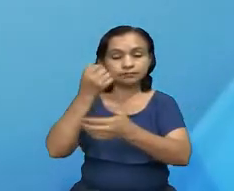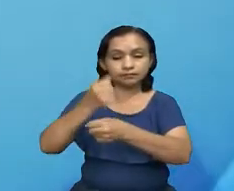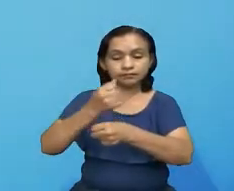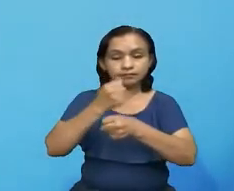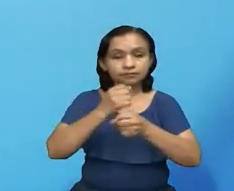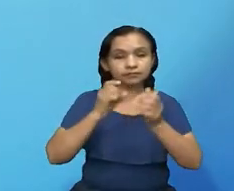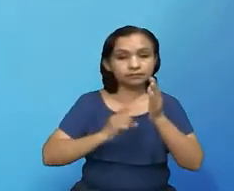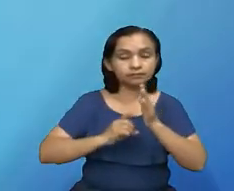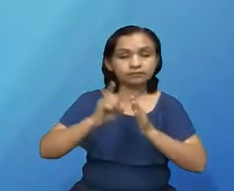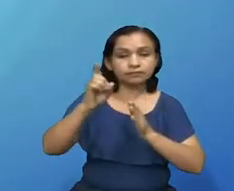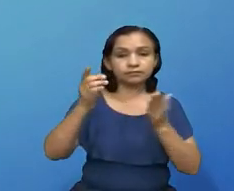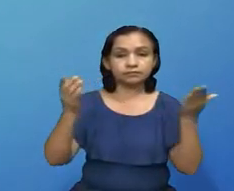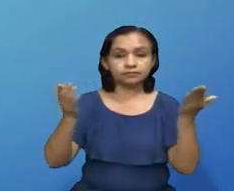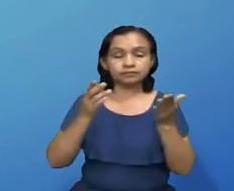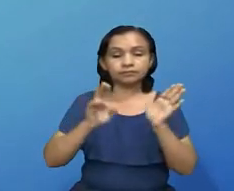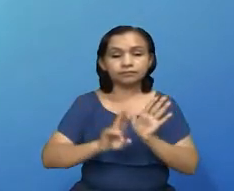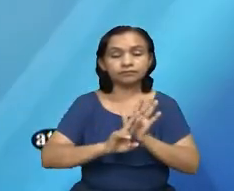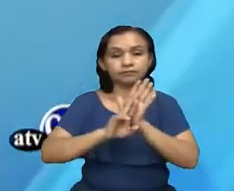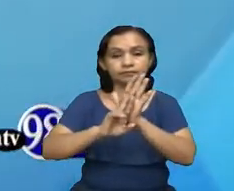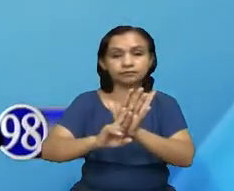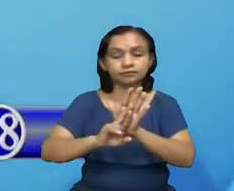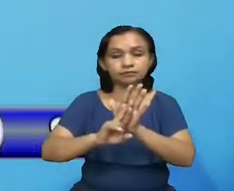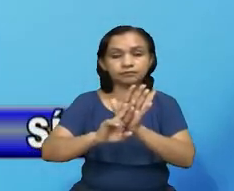emprendimientos que representan